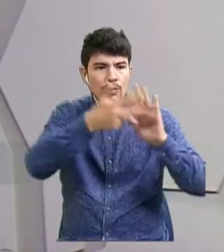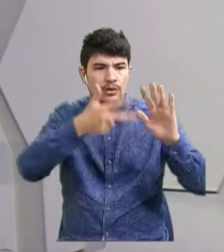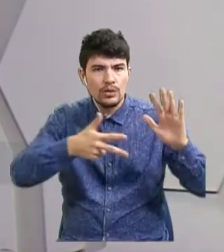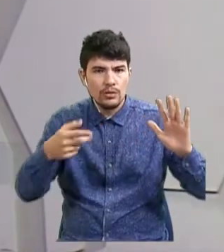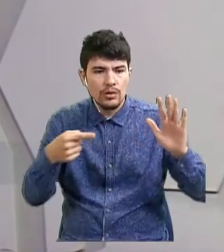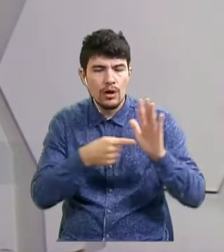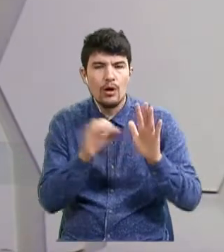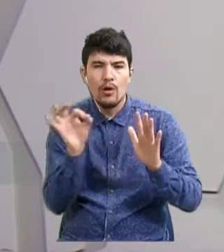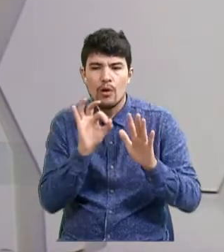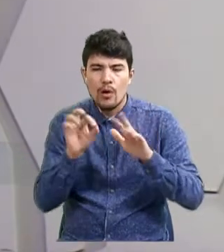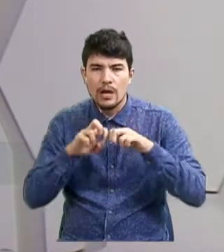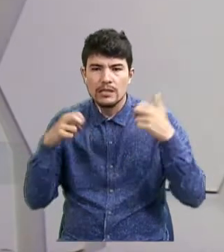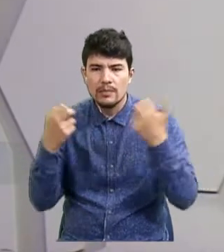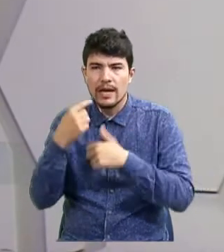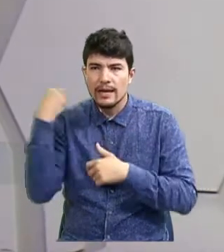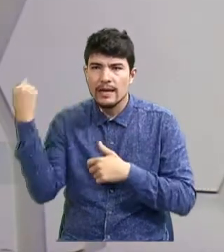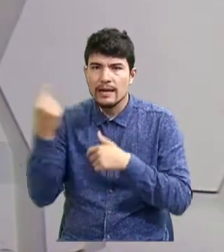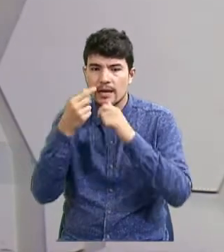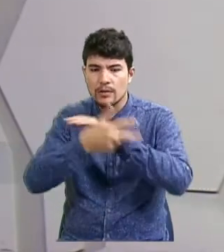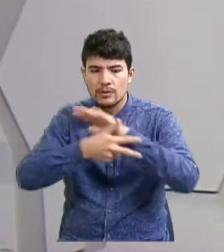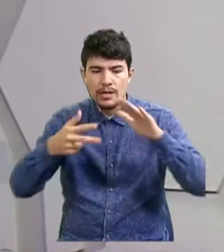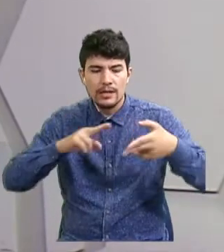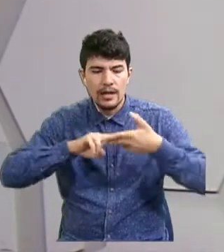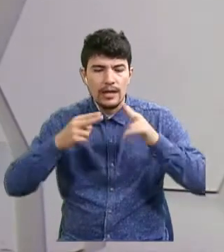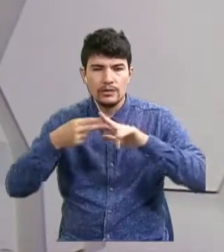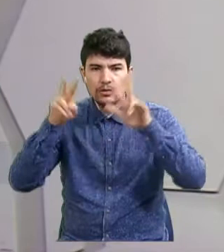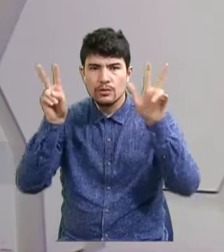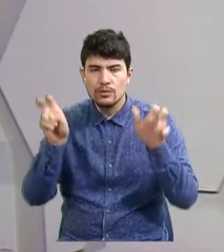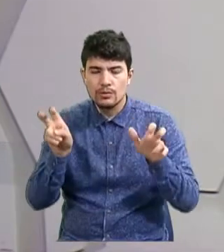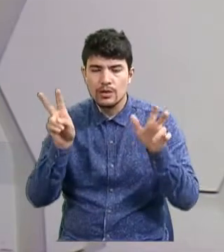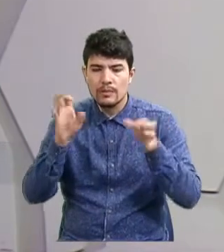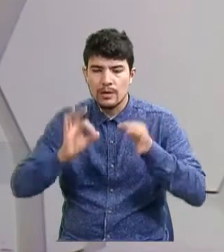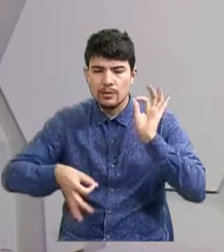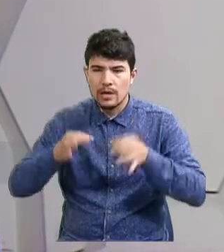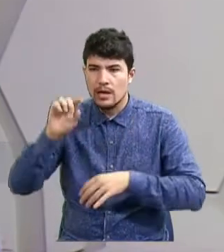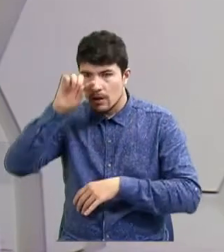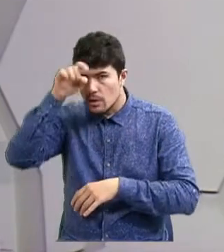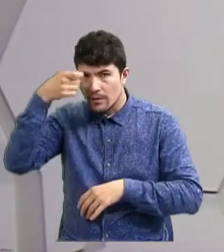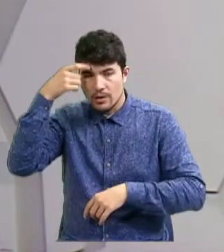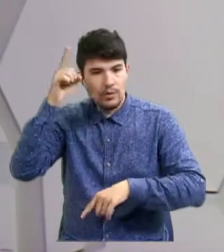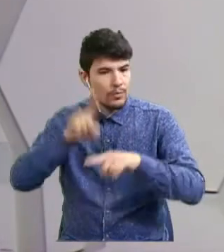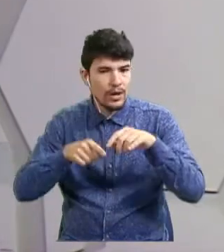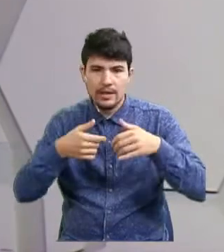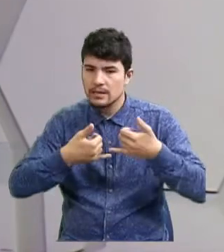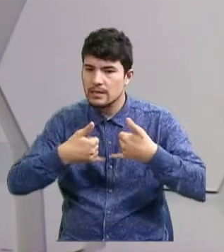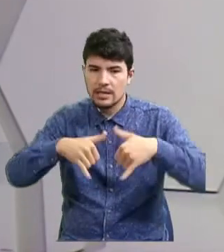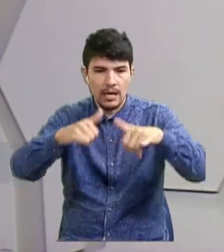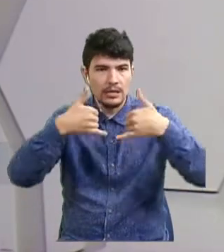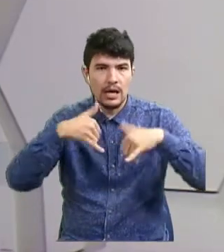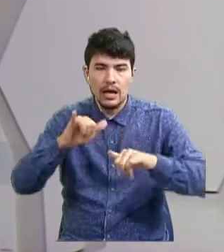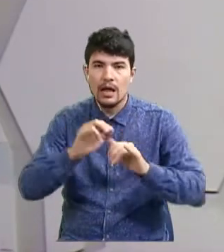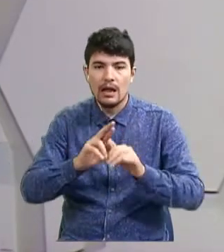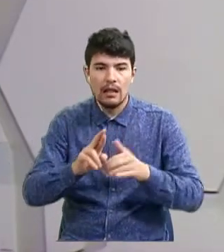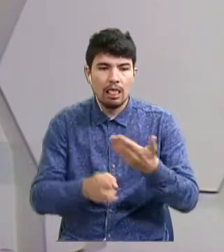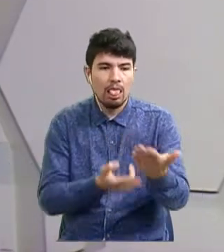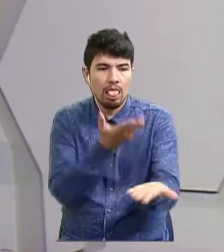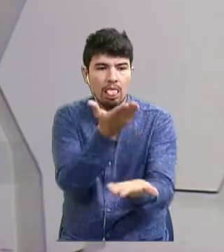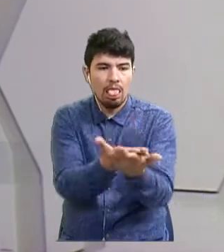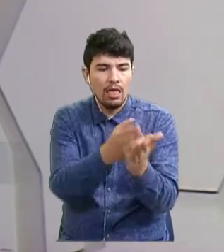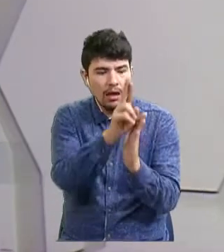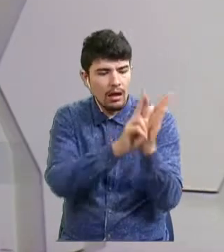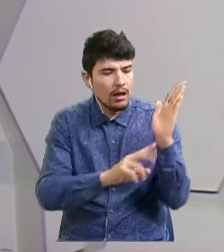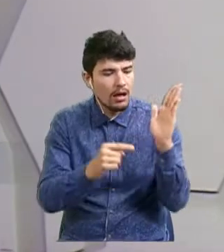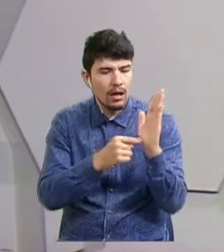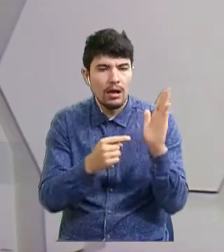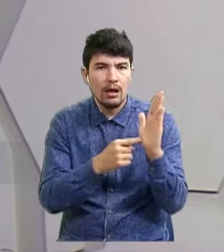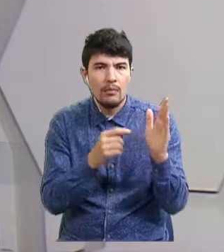o Asamblea Nacional Constituyente en materia de justicia. El gobierno no puede seguir engañando a los colombianos presentando una reforma en